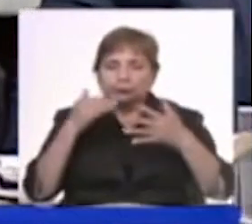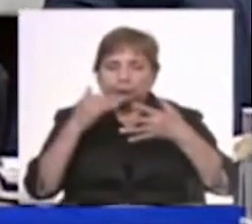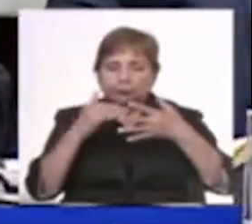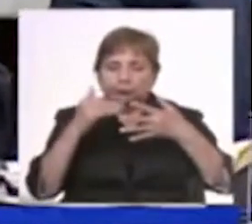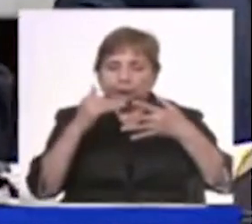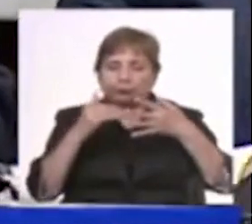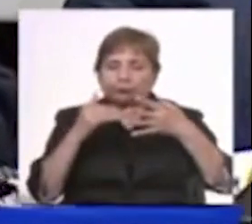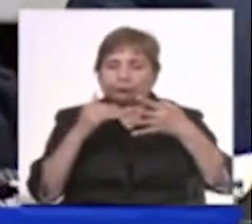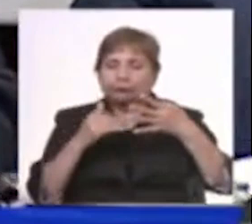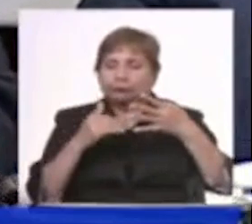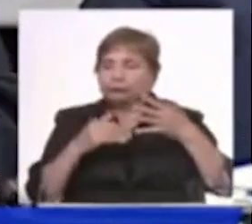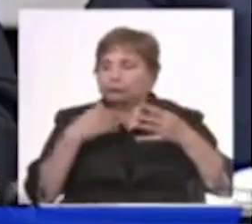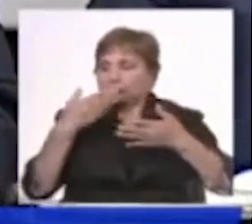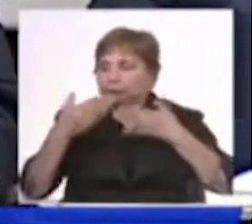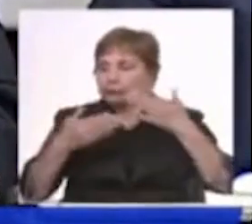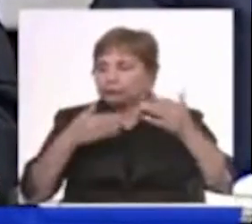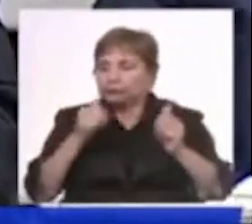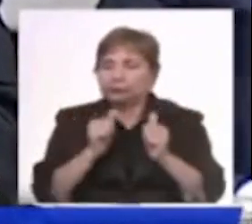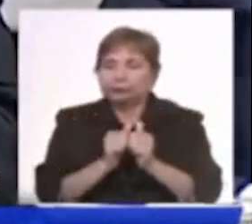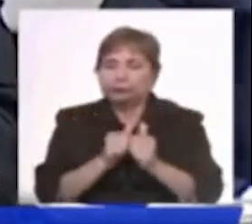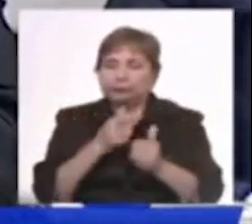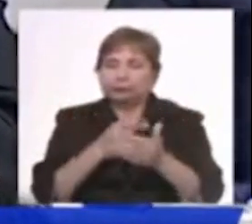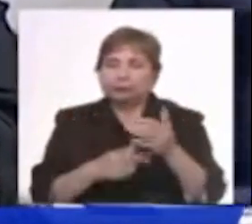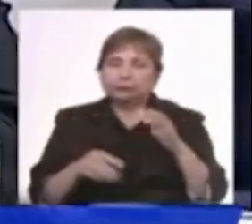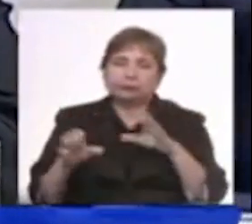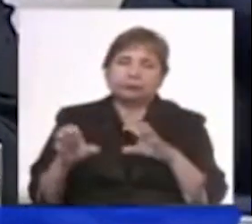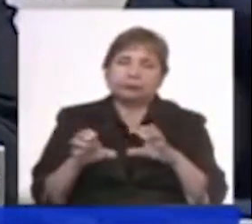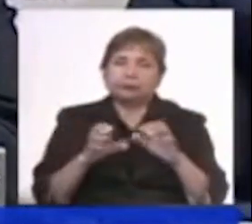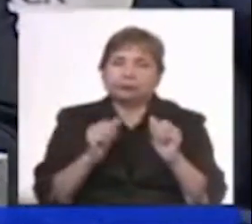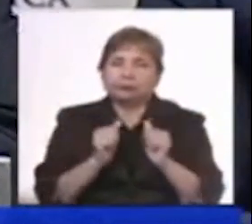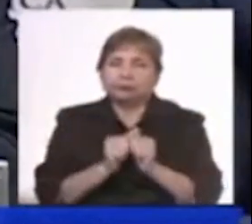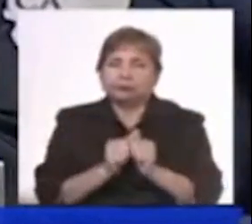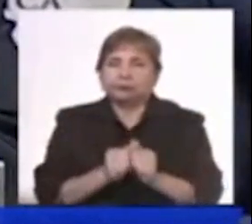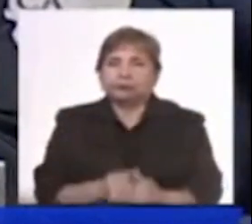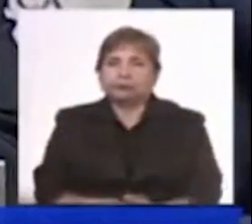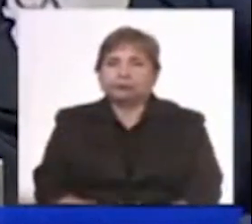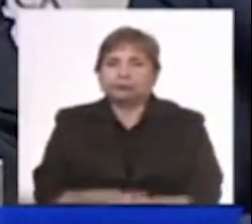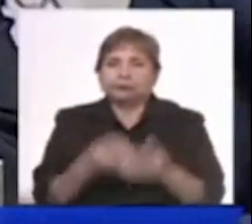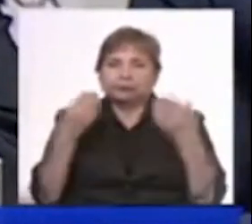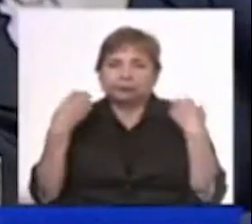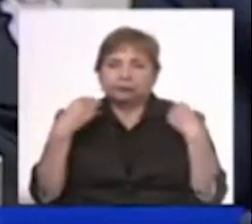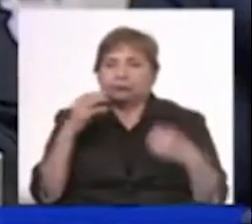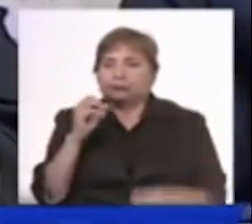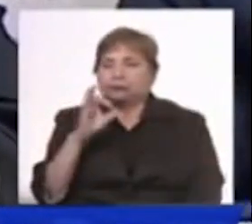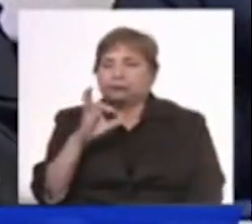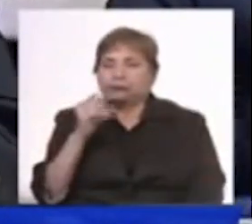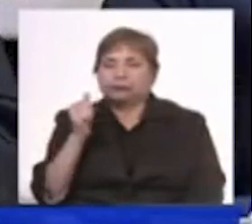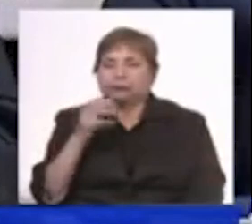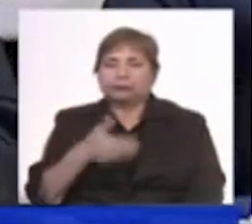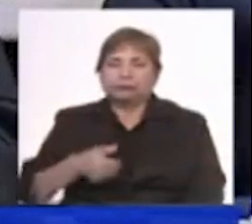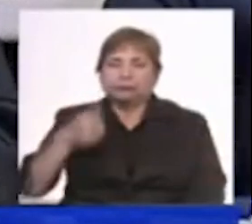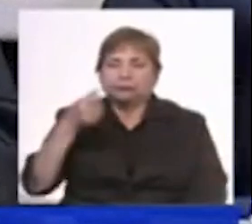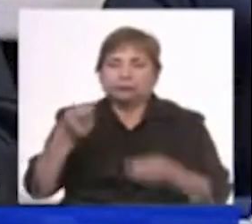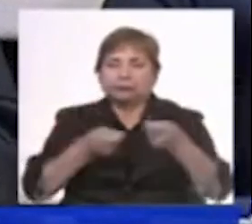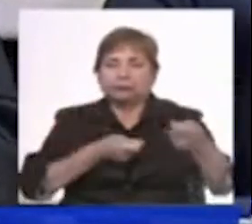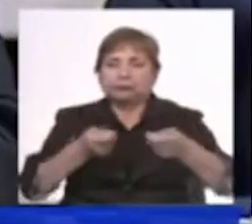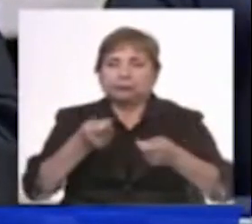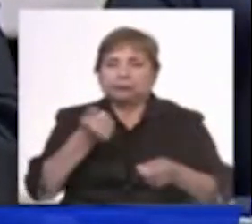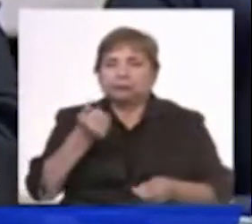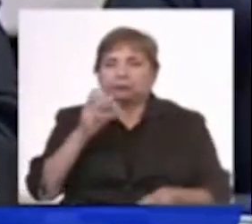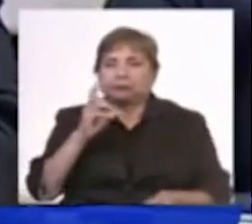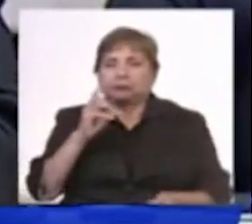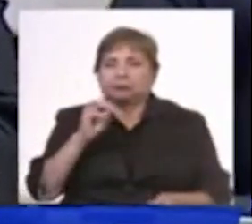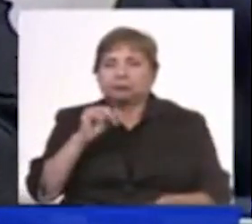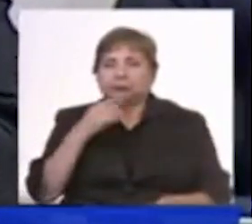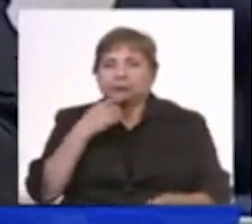cronológica, narrarle qué ha hecho la Oficialía Mayor o la parte administrativa.